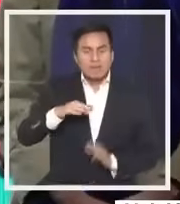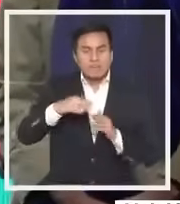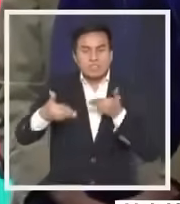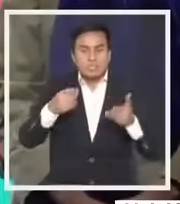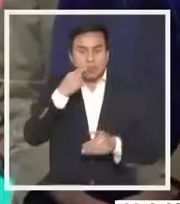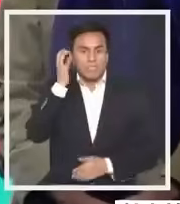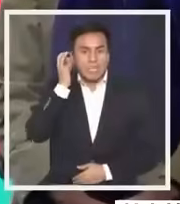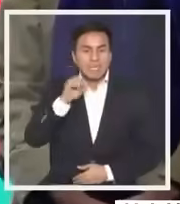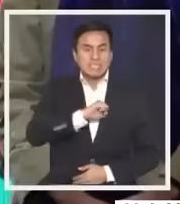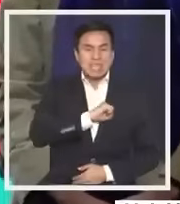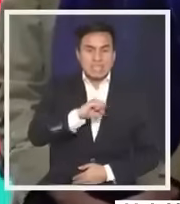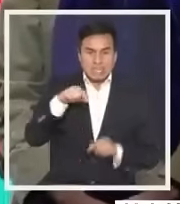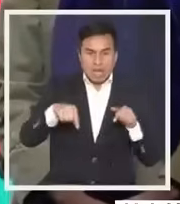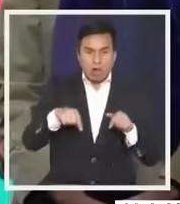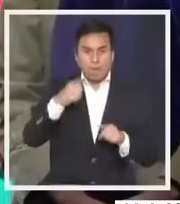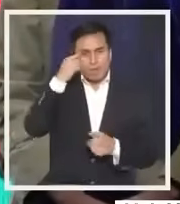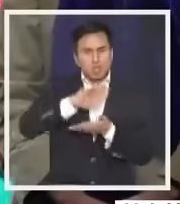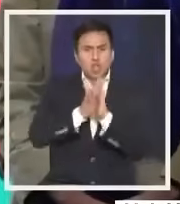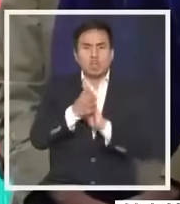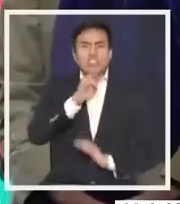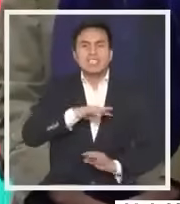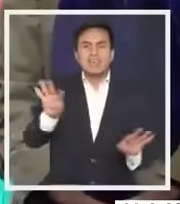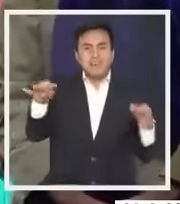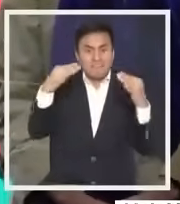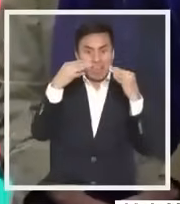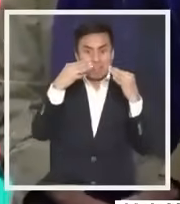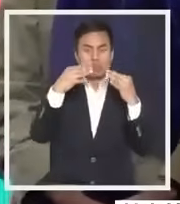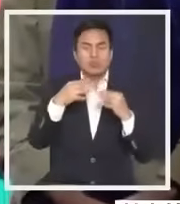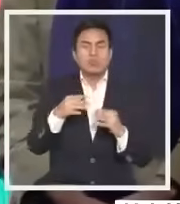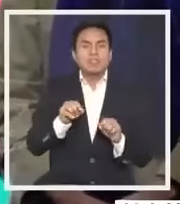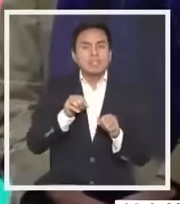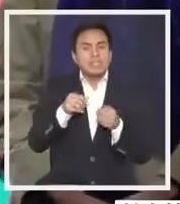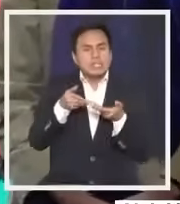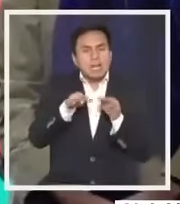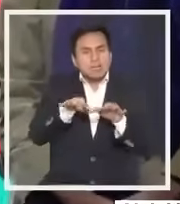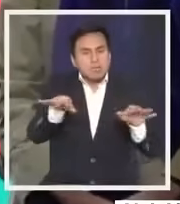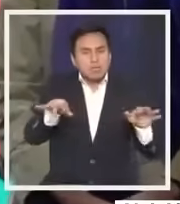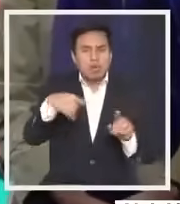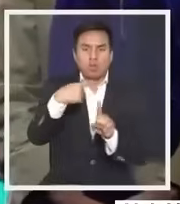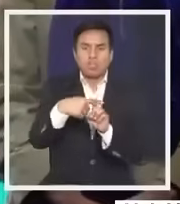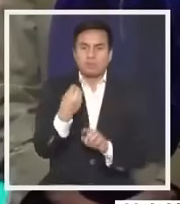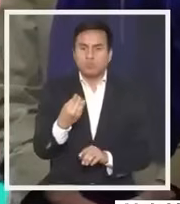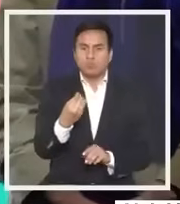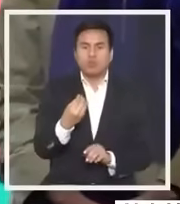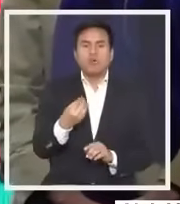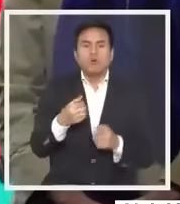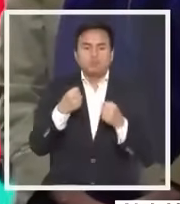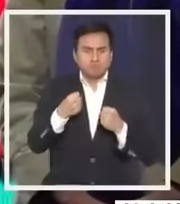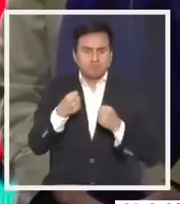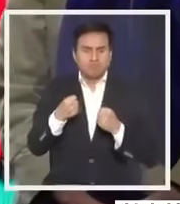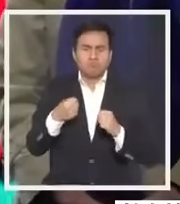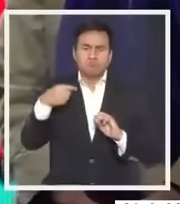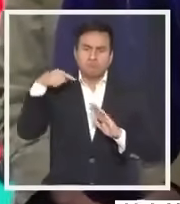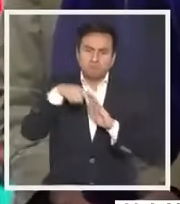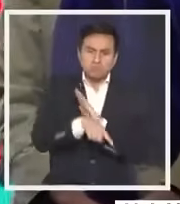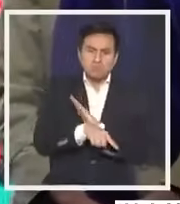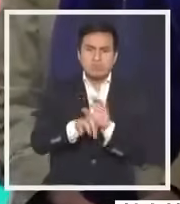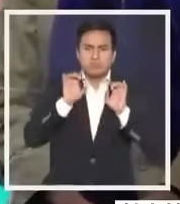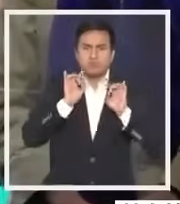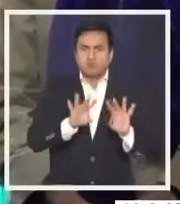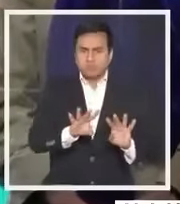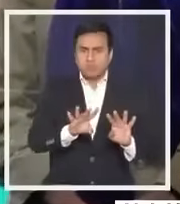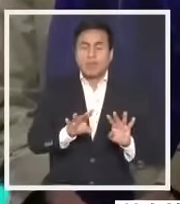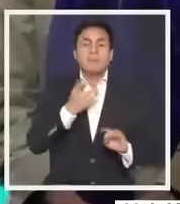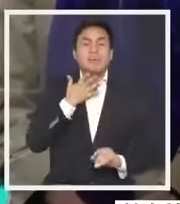y vecinas de Santiago, pero de todo Chile que nos están viendo, les transmito un optimismo furibundo, un optimismo